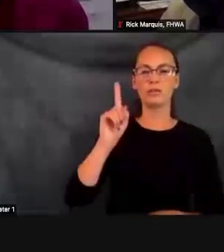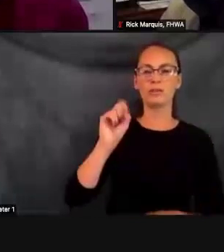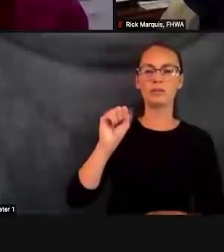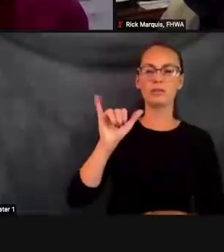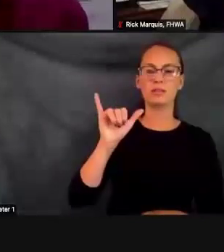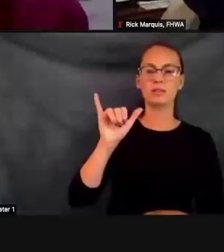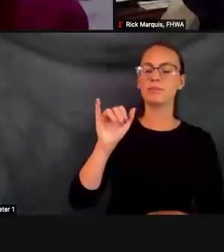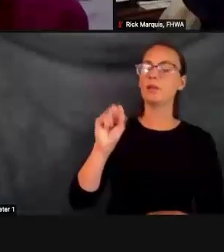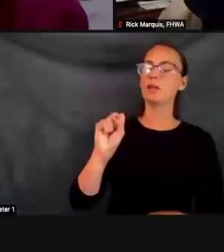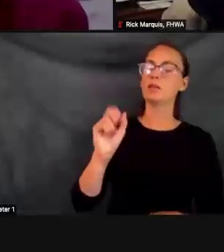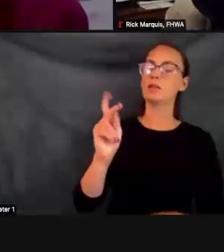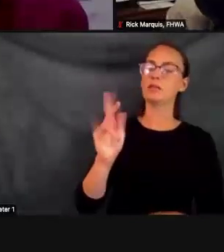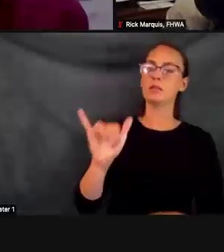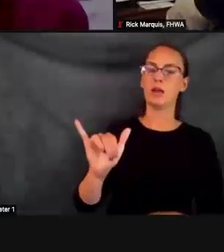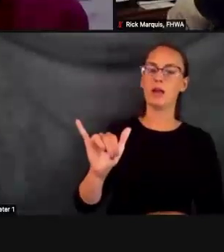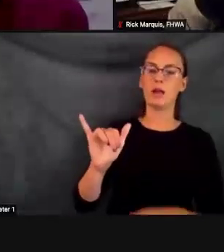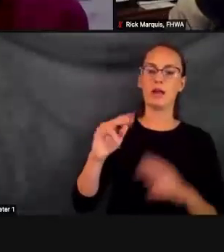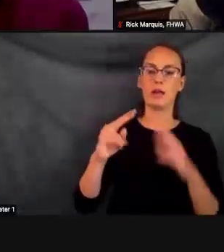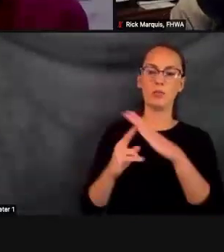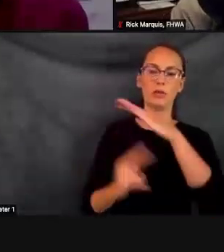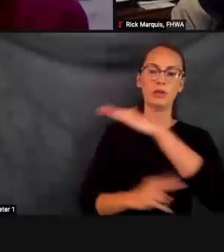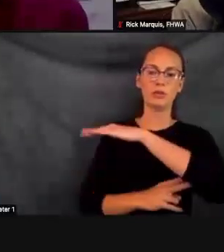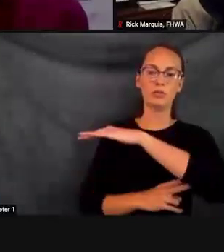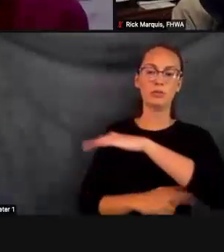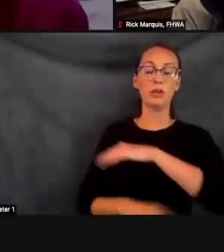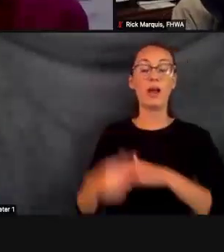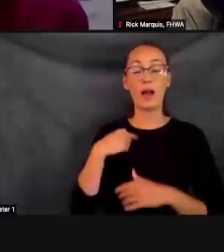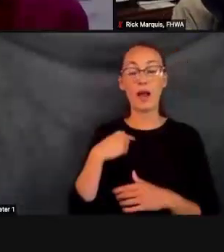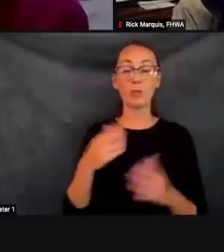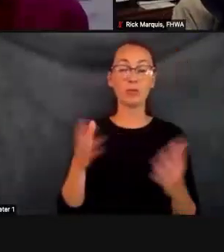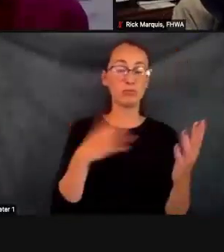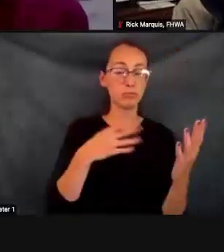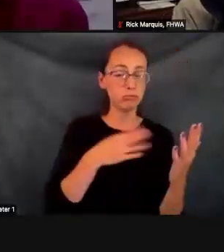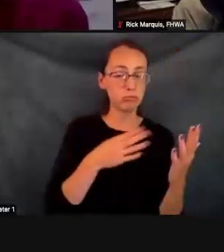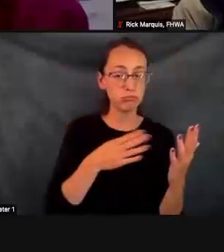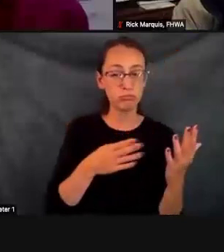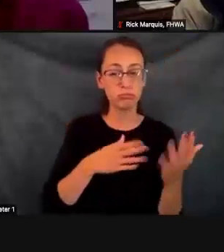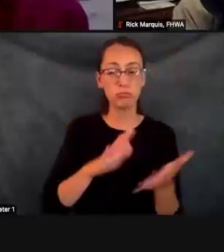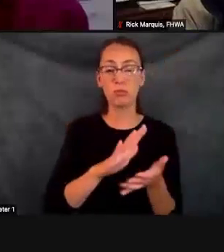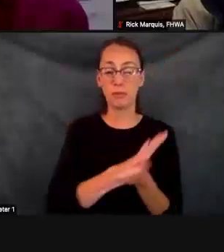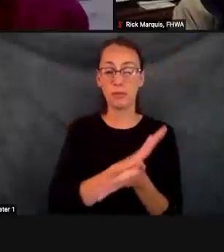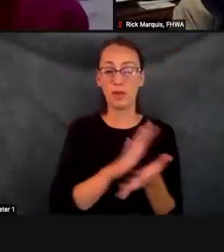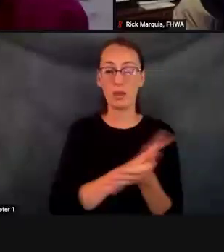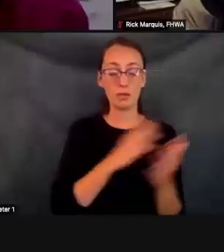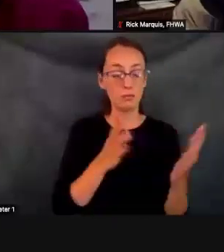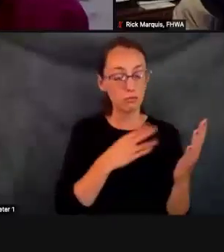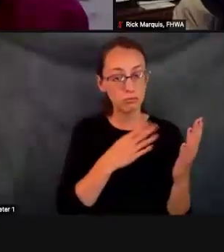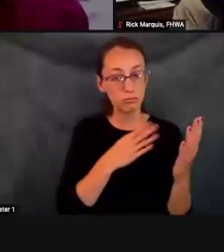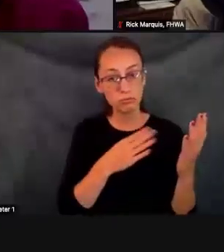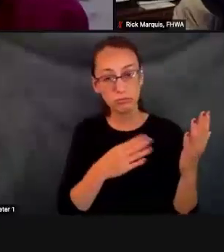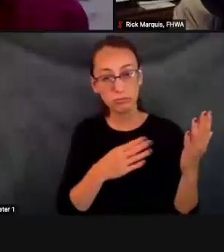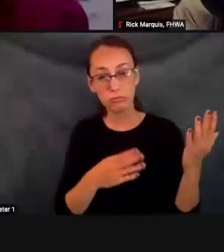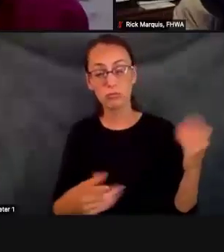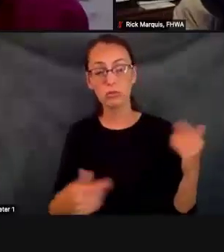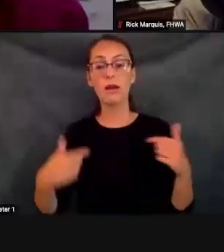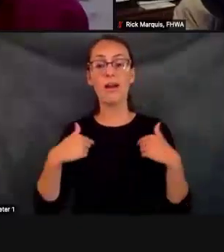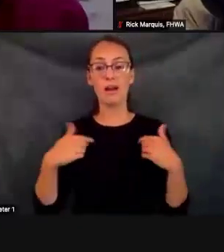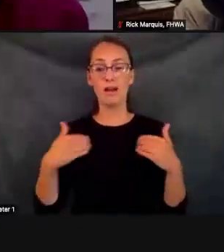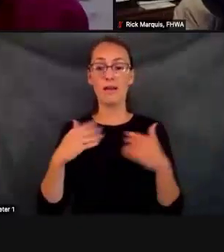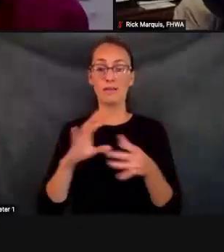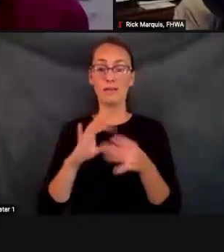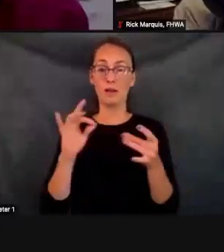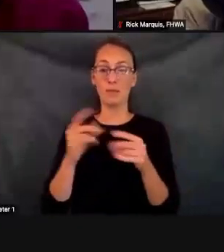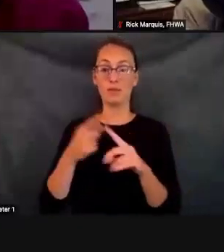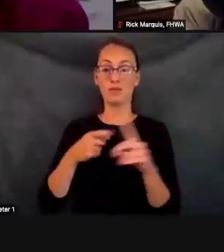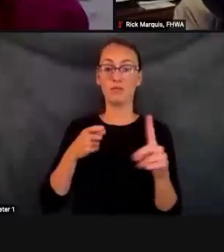una puente elevada, y estoy viendo todos los documentos en el DEIS. Una cosa que vi son los comentarios que